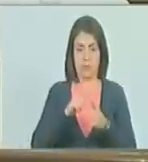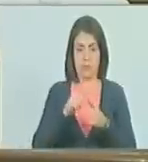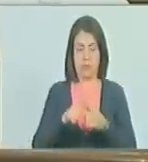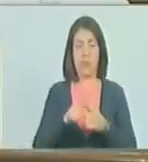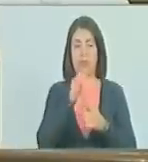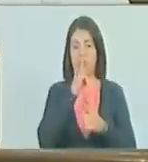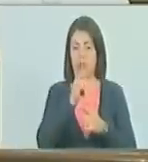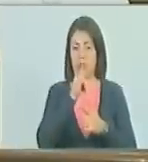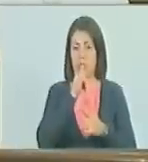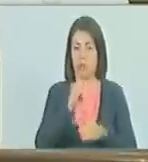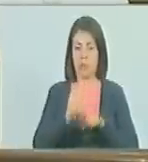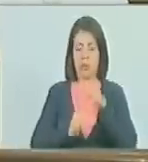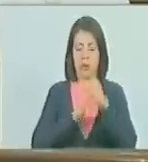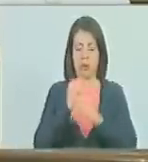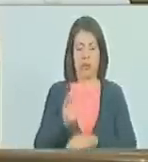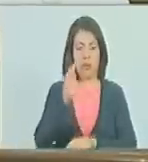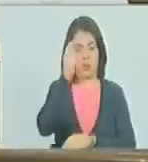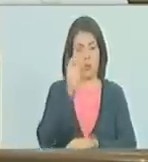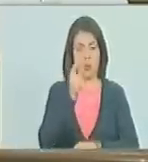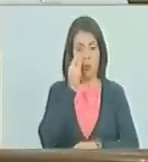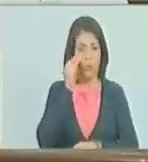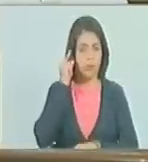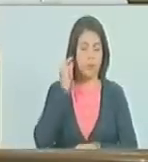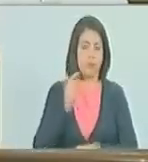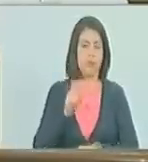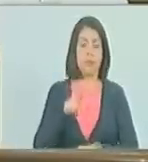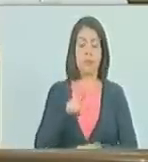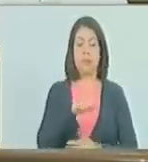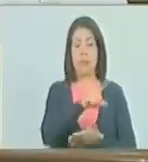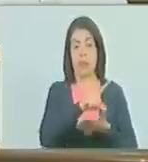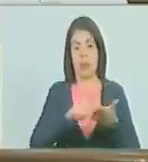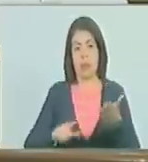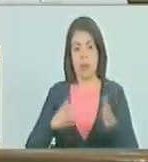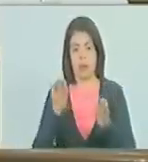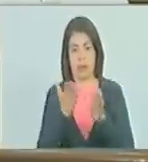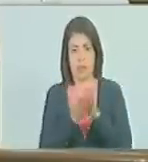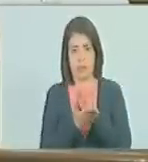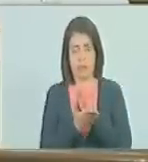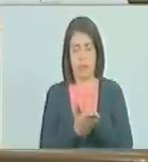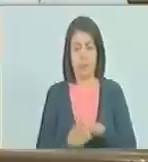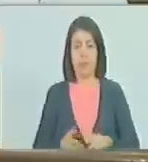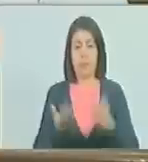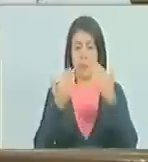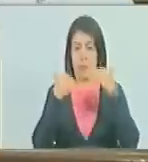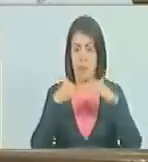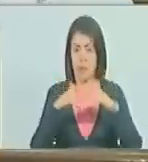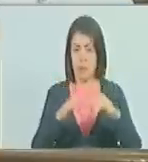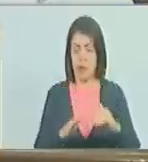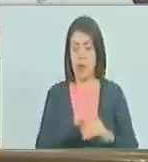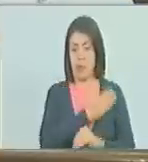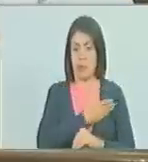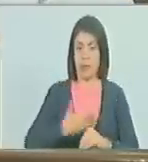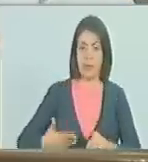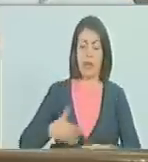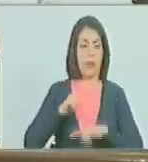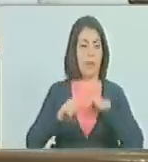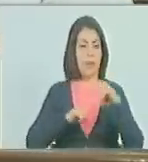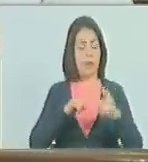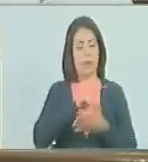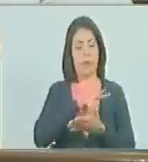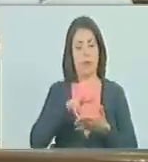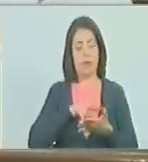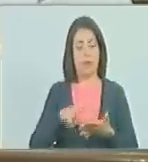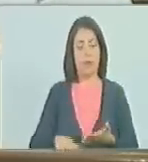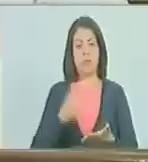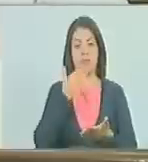puntos de información a las diputadas y los diputados indicados en lista anexa. A continuación, el presidente ordenó dar lectura